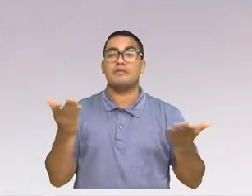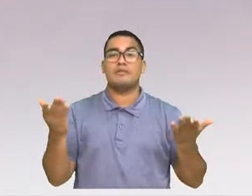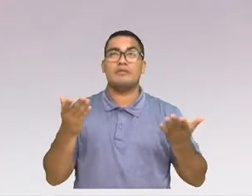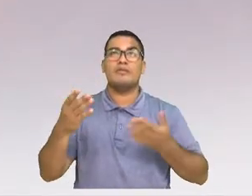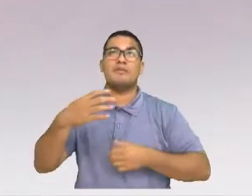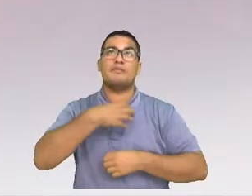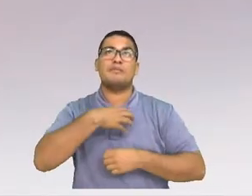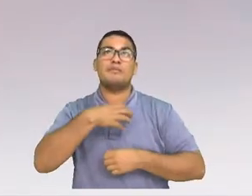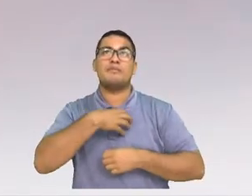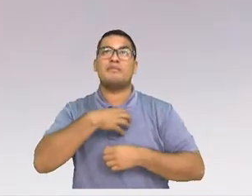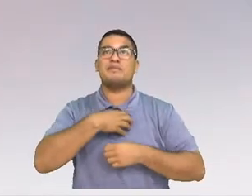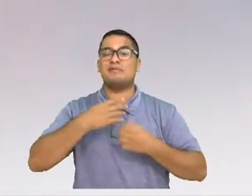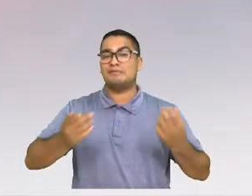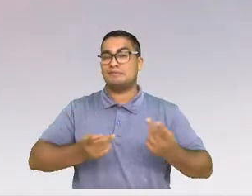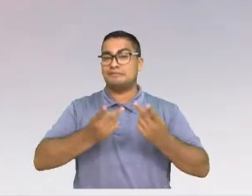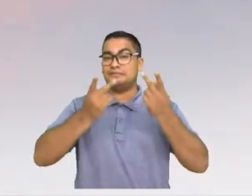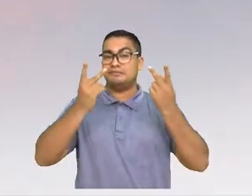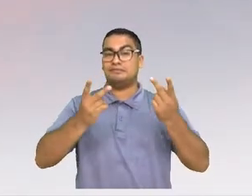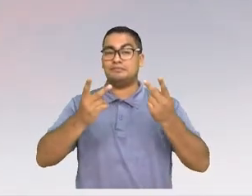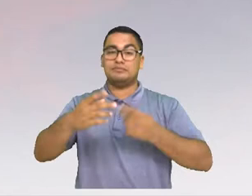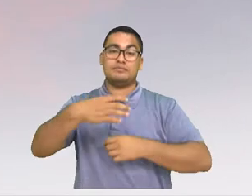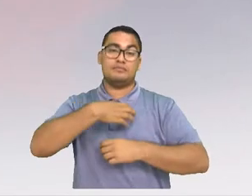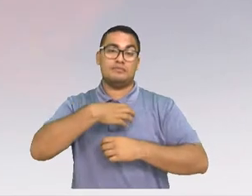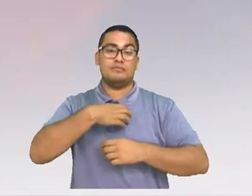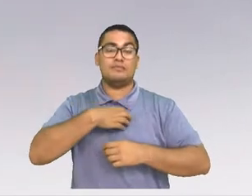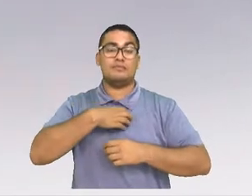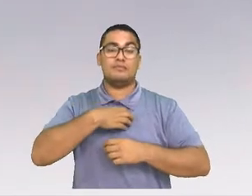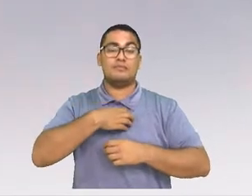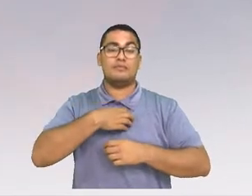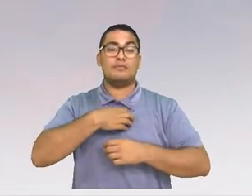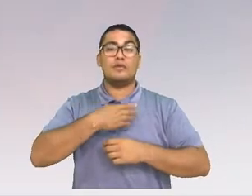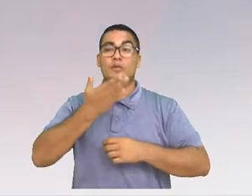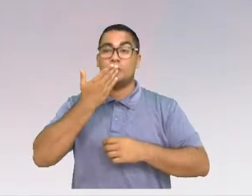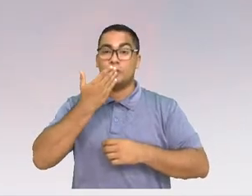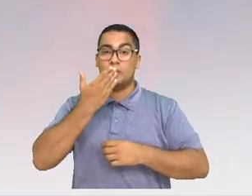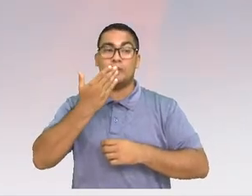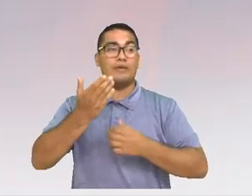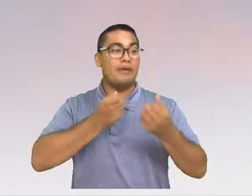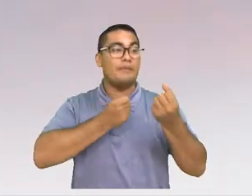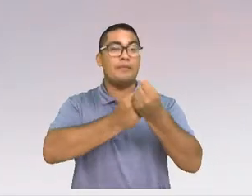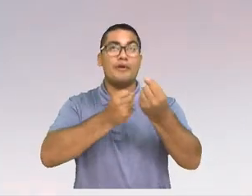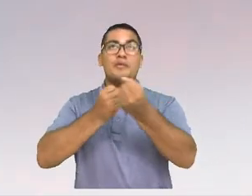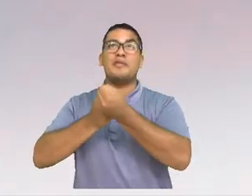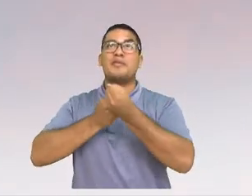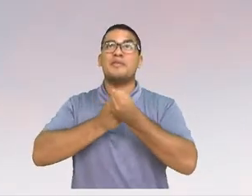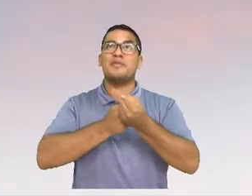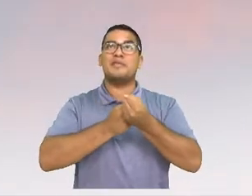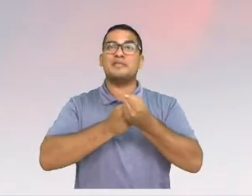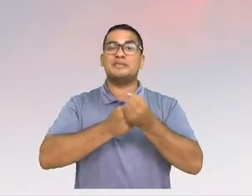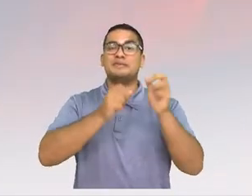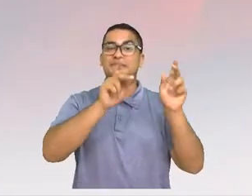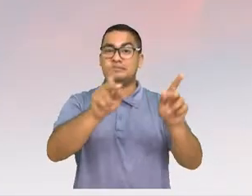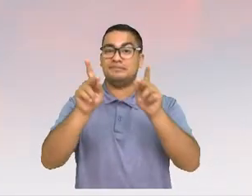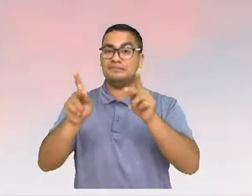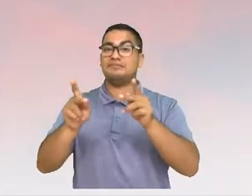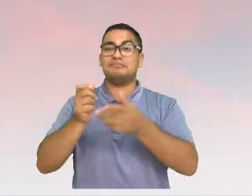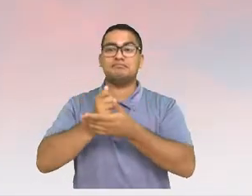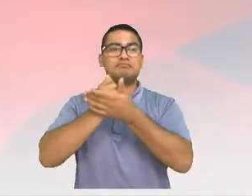nuestra existencia, nuestra esencia es la complementariedad. Somos